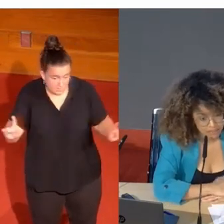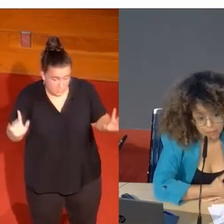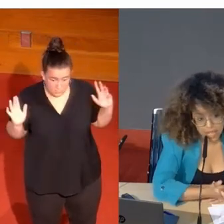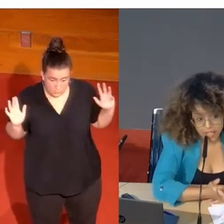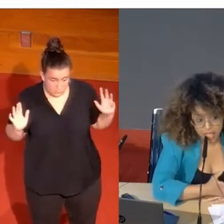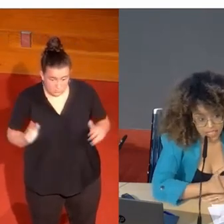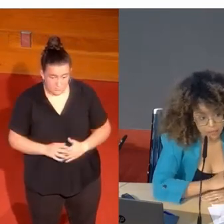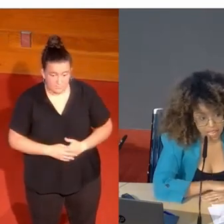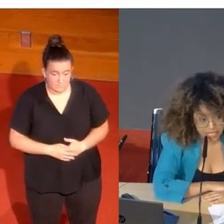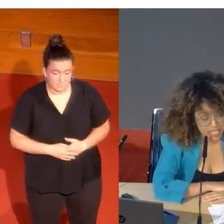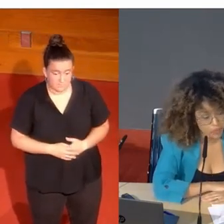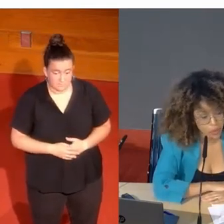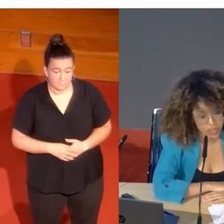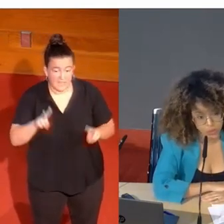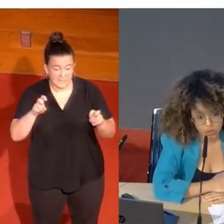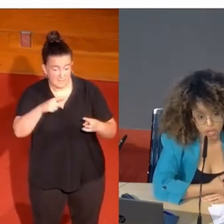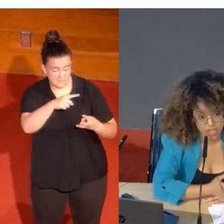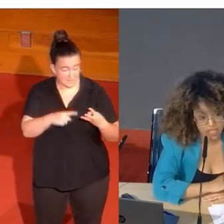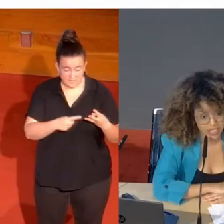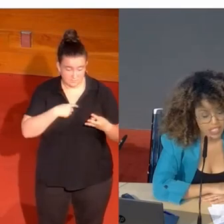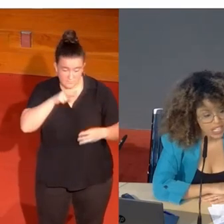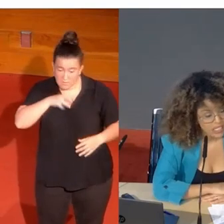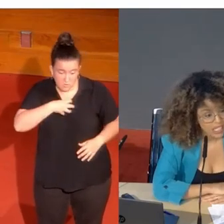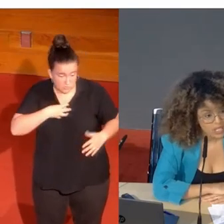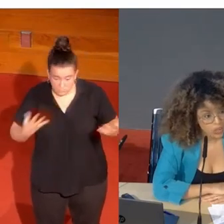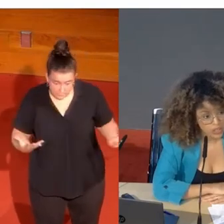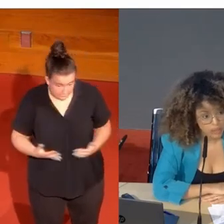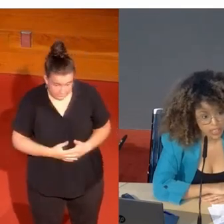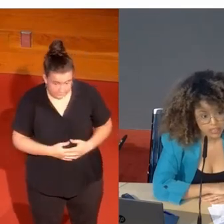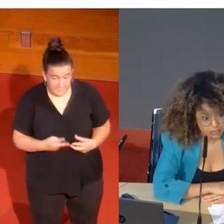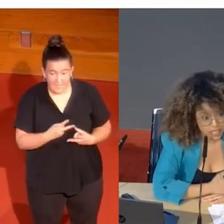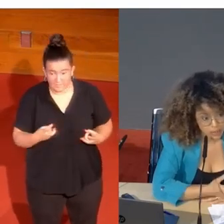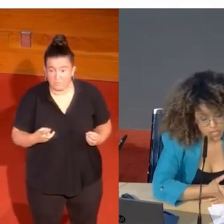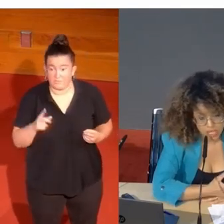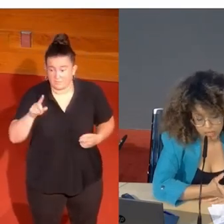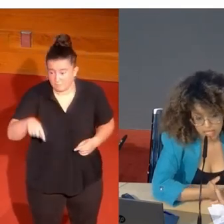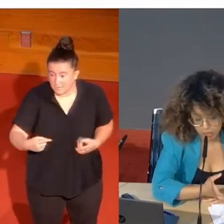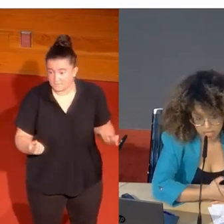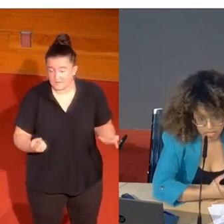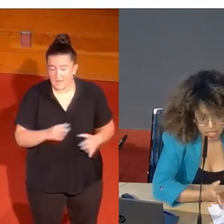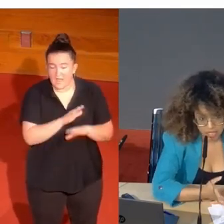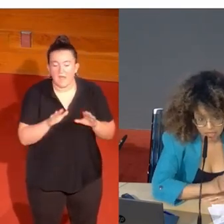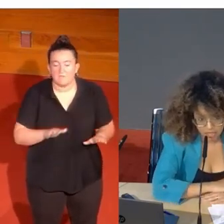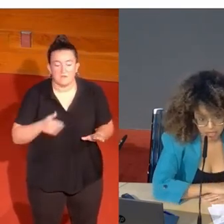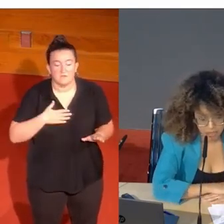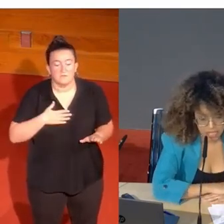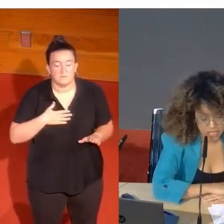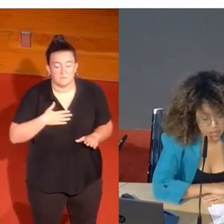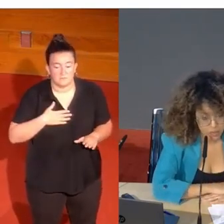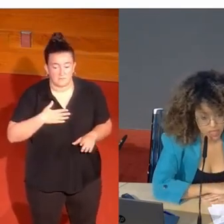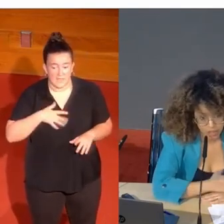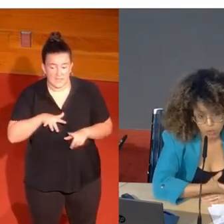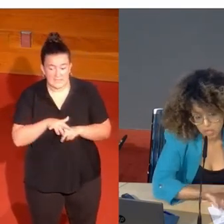eh mencionar en el país y por lo tanto Eso hace que que la situación también pues de libertad de prensa eh